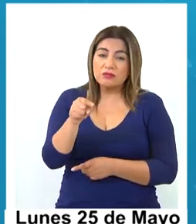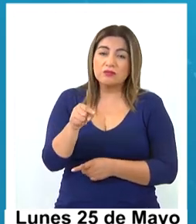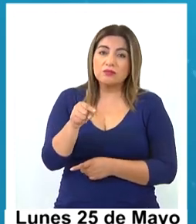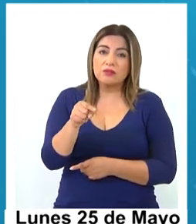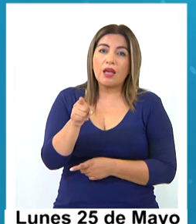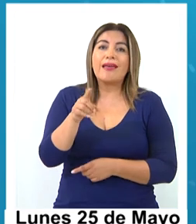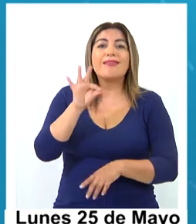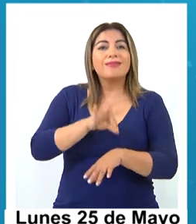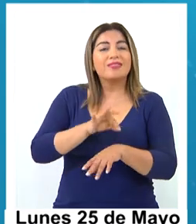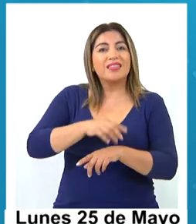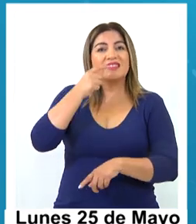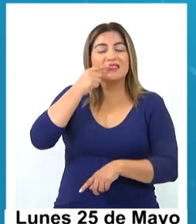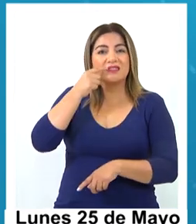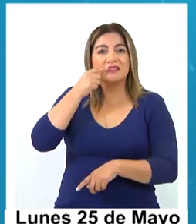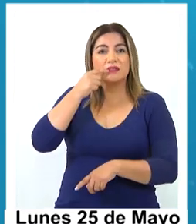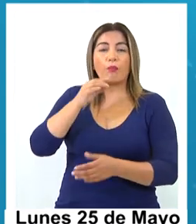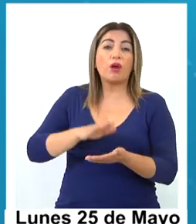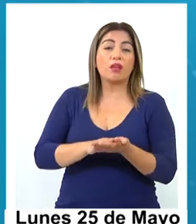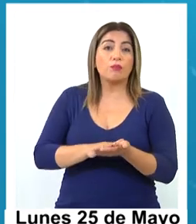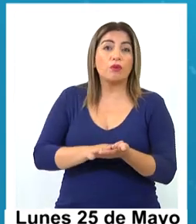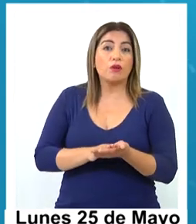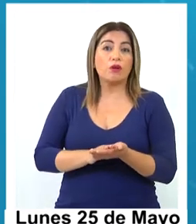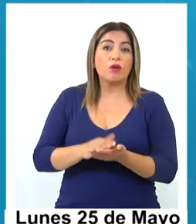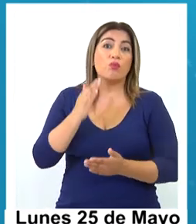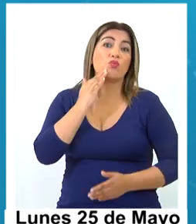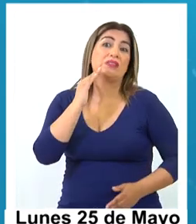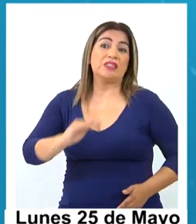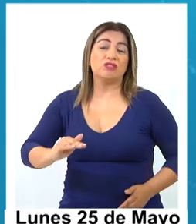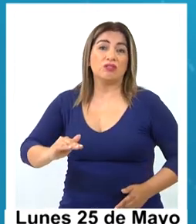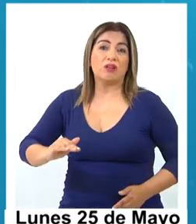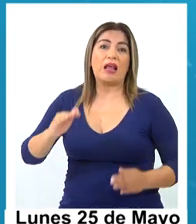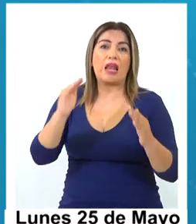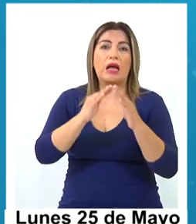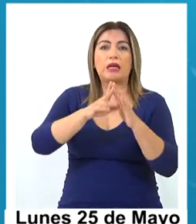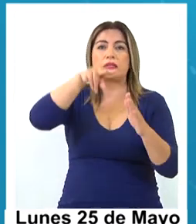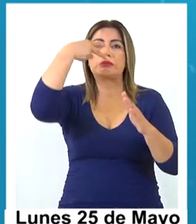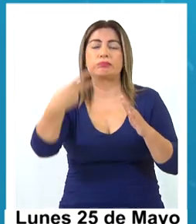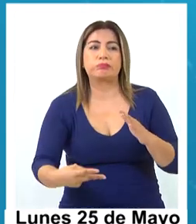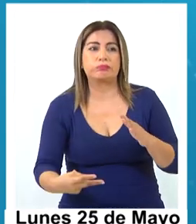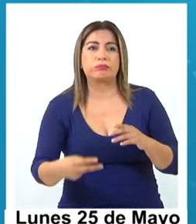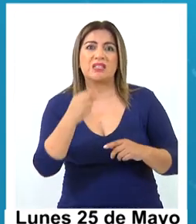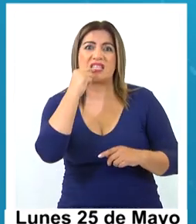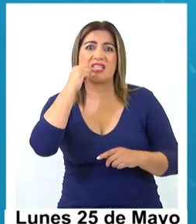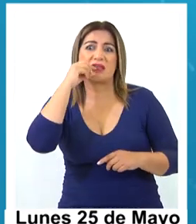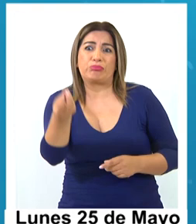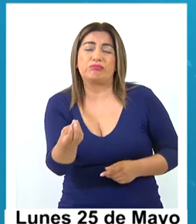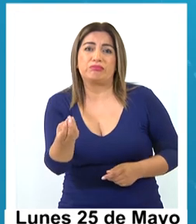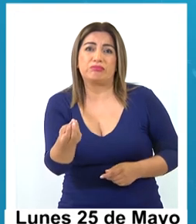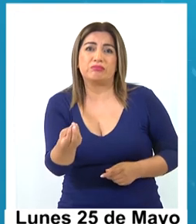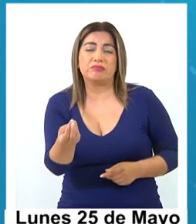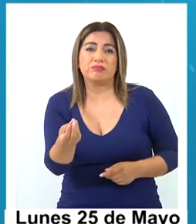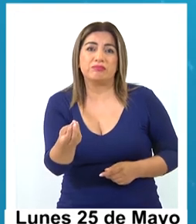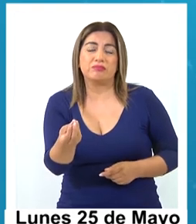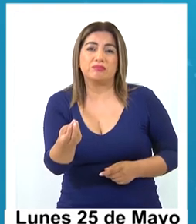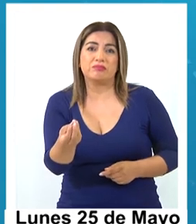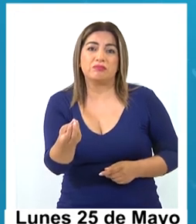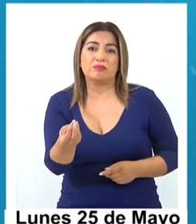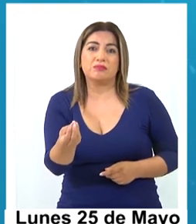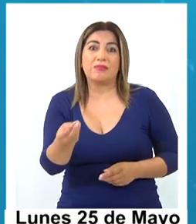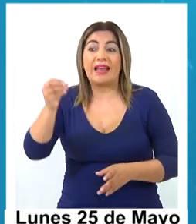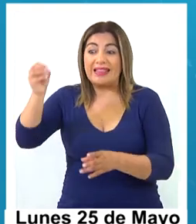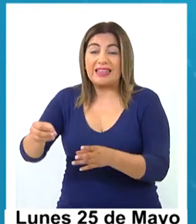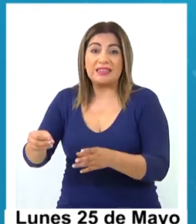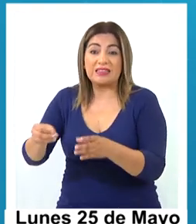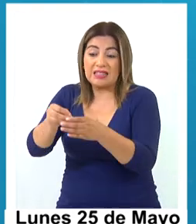ya entonces qué pasa si se cayó el chiquitito en la casa obviamente y se salió un trozo del diente voló el